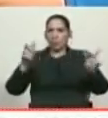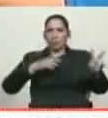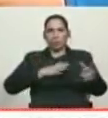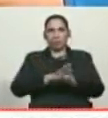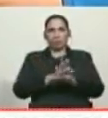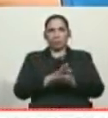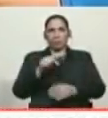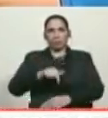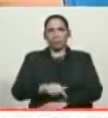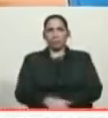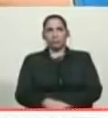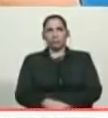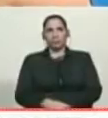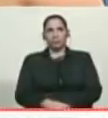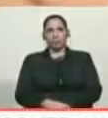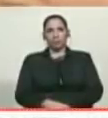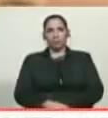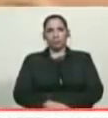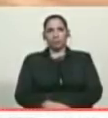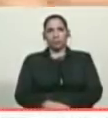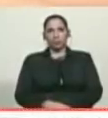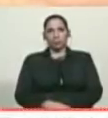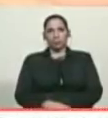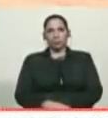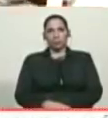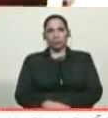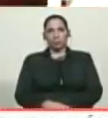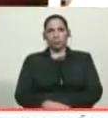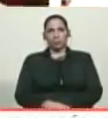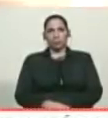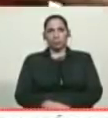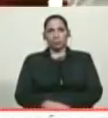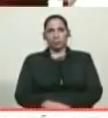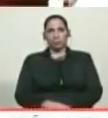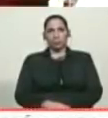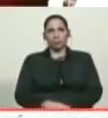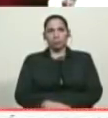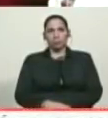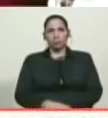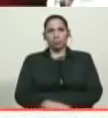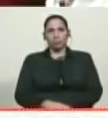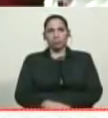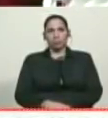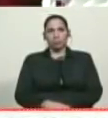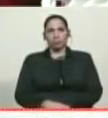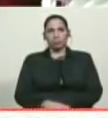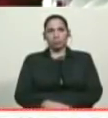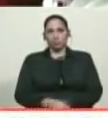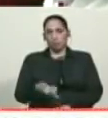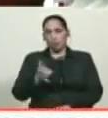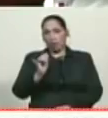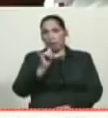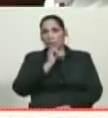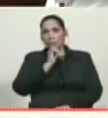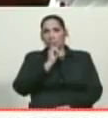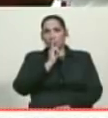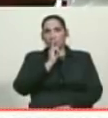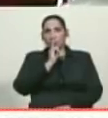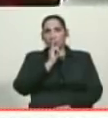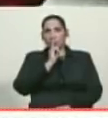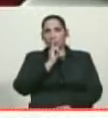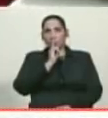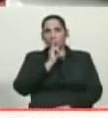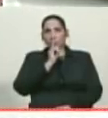pueblos indígenas, tienen alguna información? No, yo tengo una información. Claro, por supuesto, vienen los